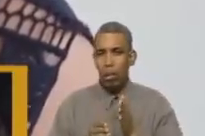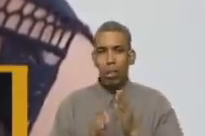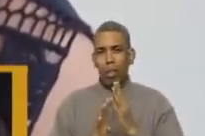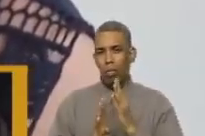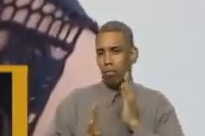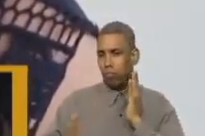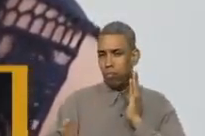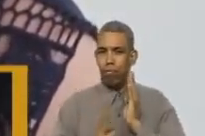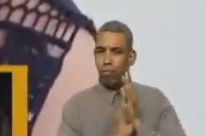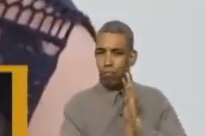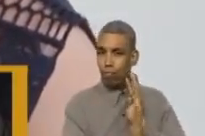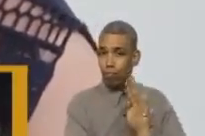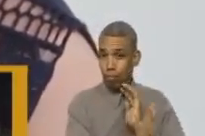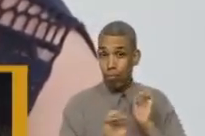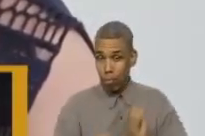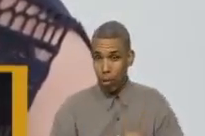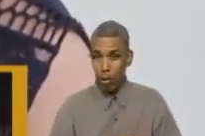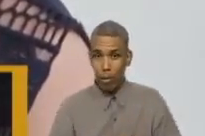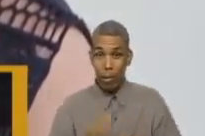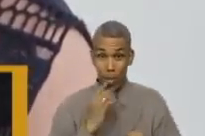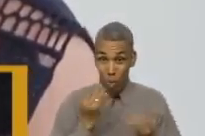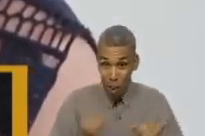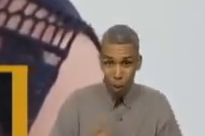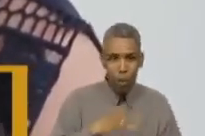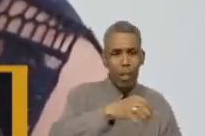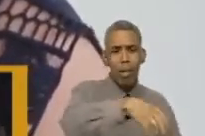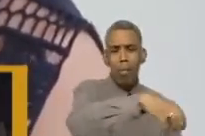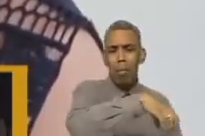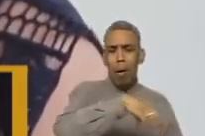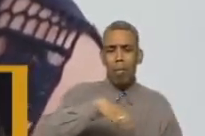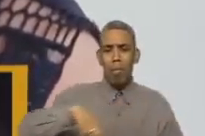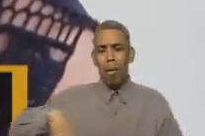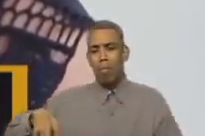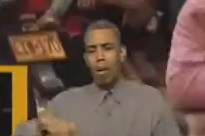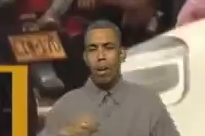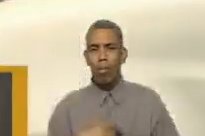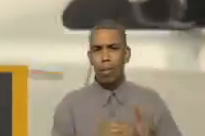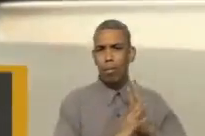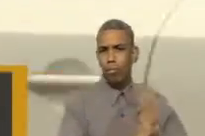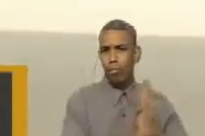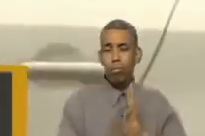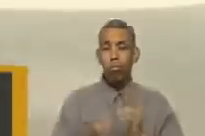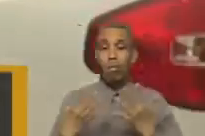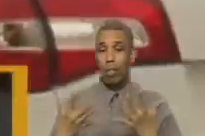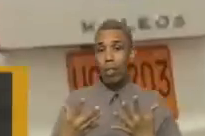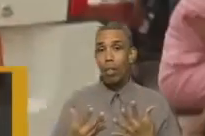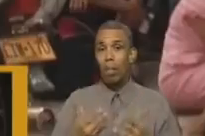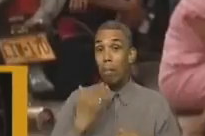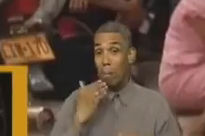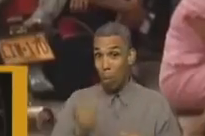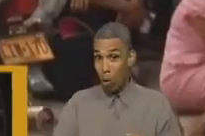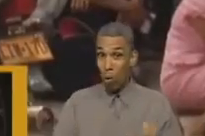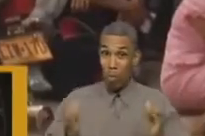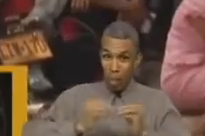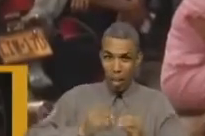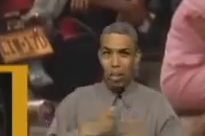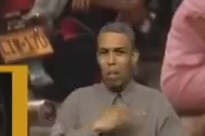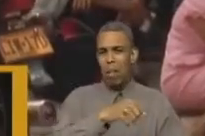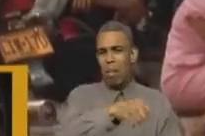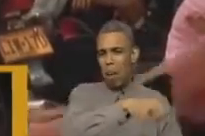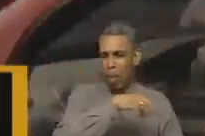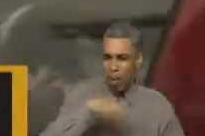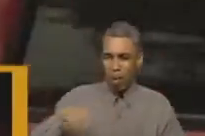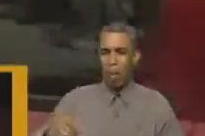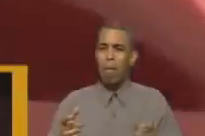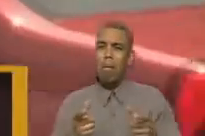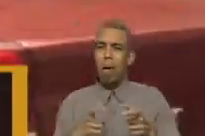más donde nos ayuden a hacer este trámite más rápido y más efectivo. La funcionaria le dijo a esta población qué pasa si